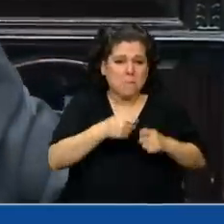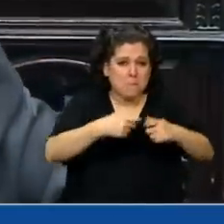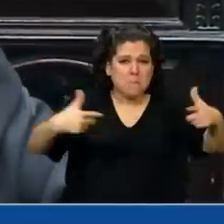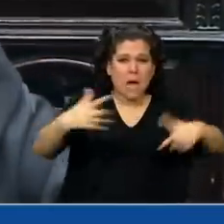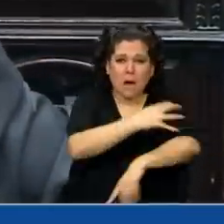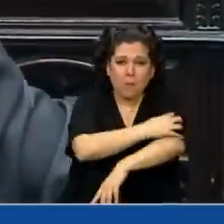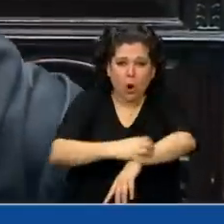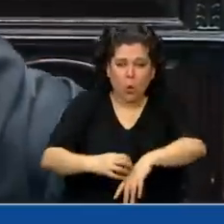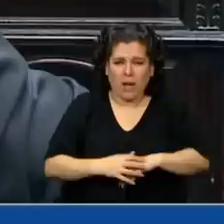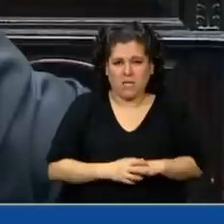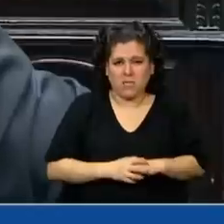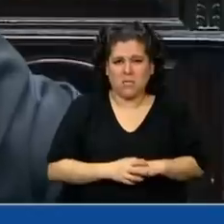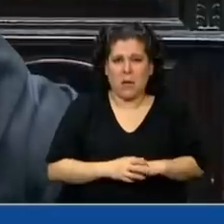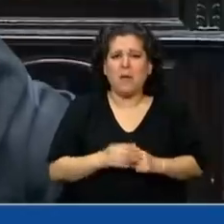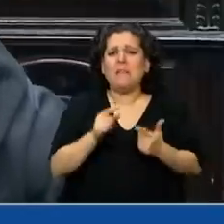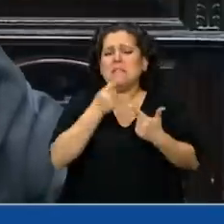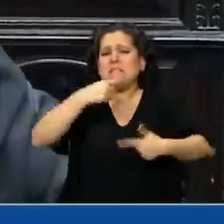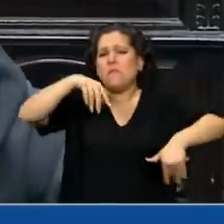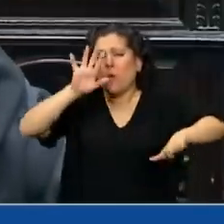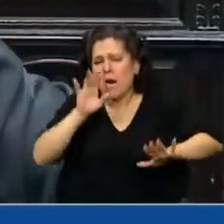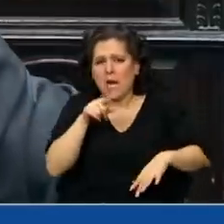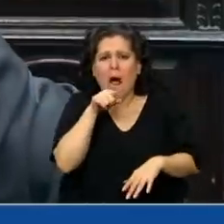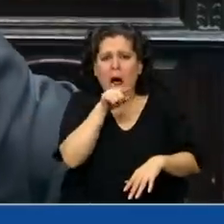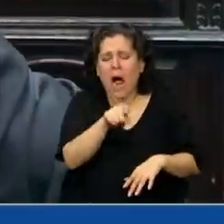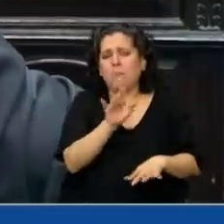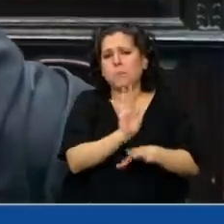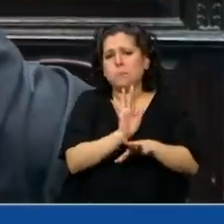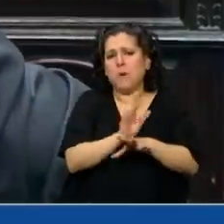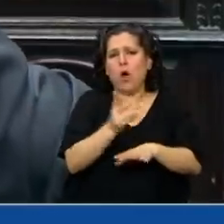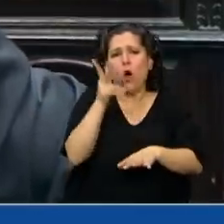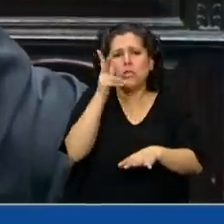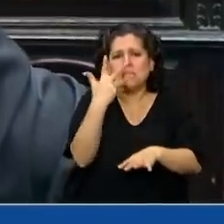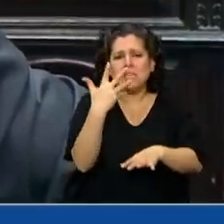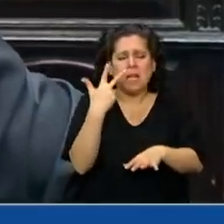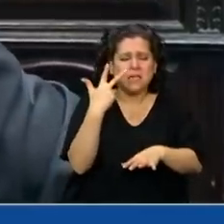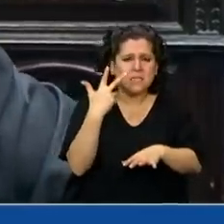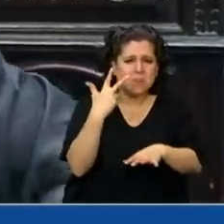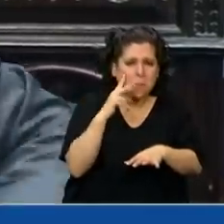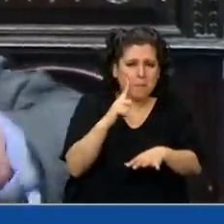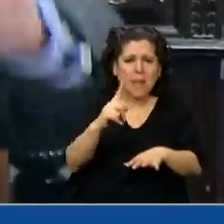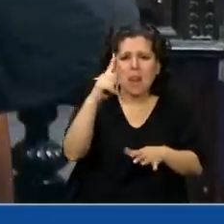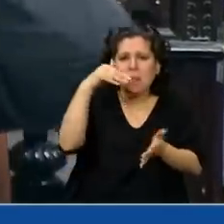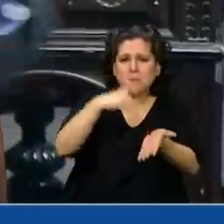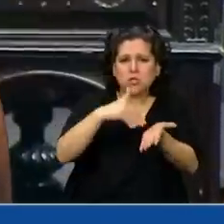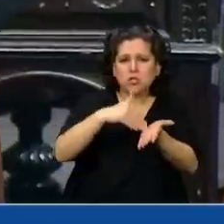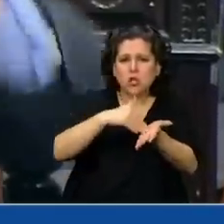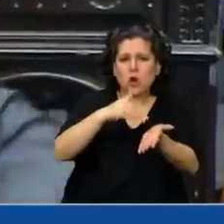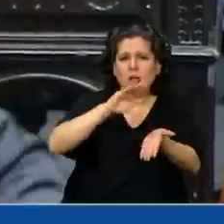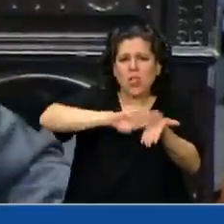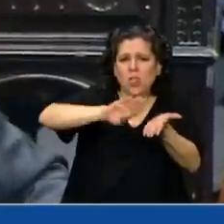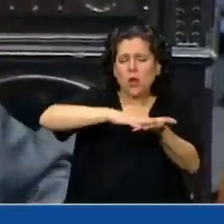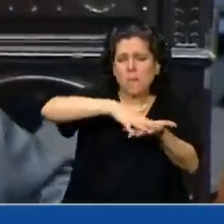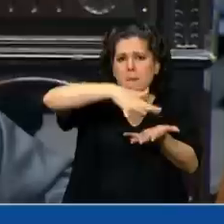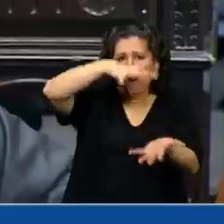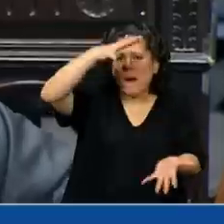pobreza, si hubiese trepado a los 83 mil millones de dólares la deuda, dejen de joder con la